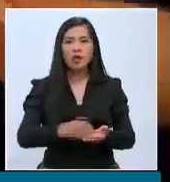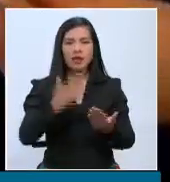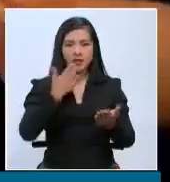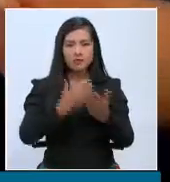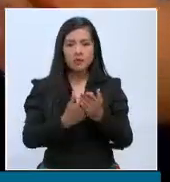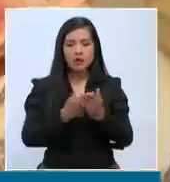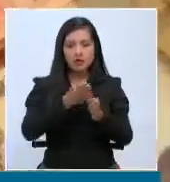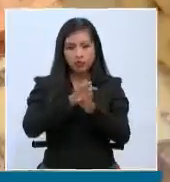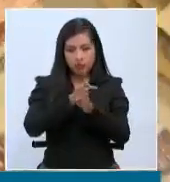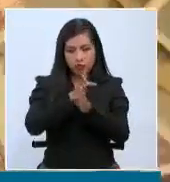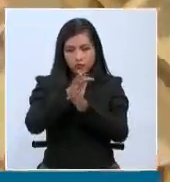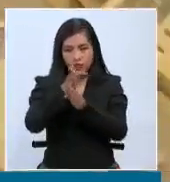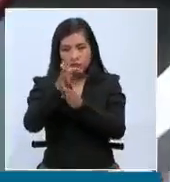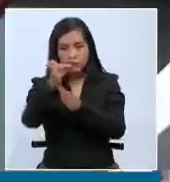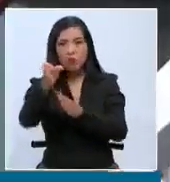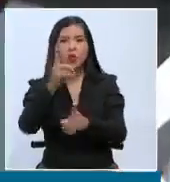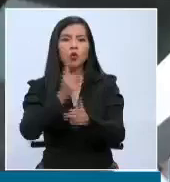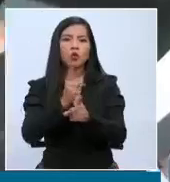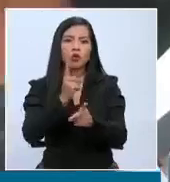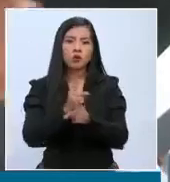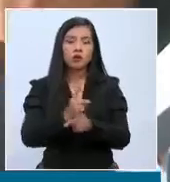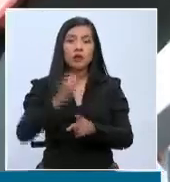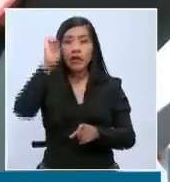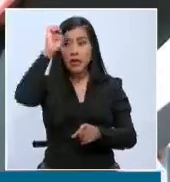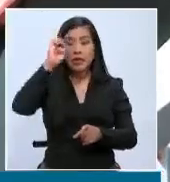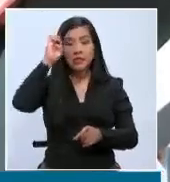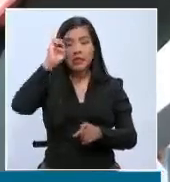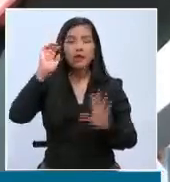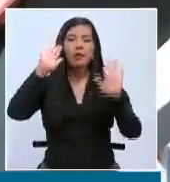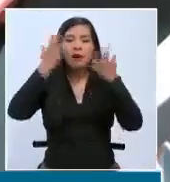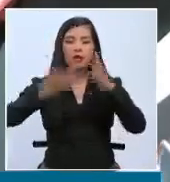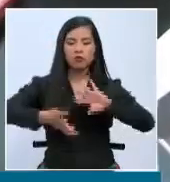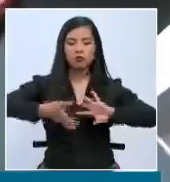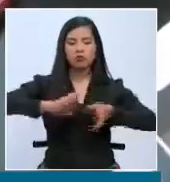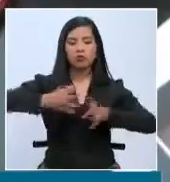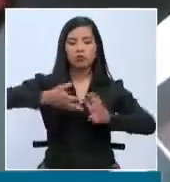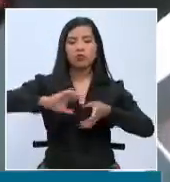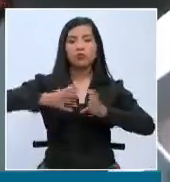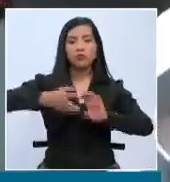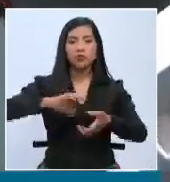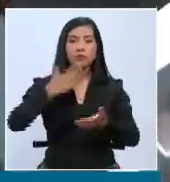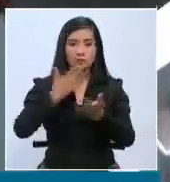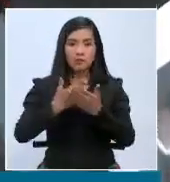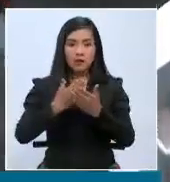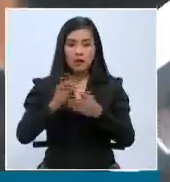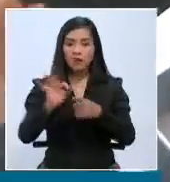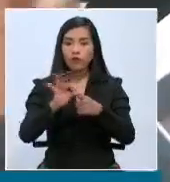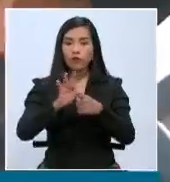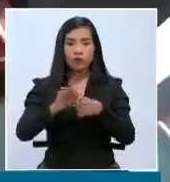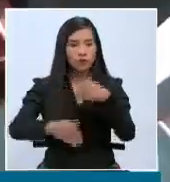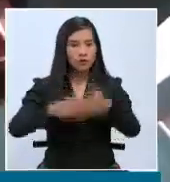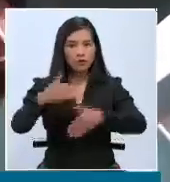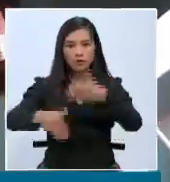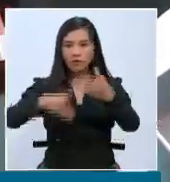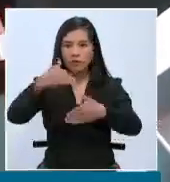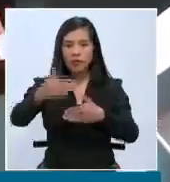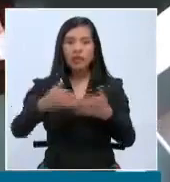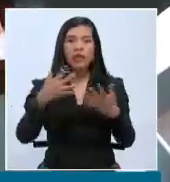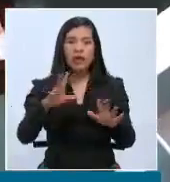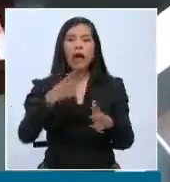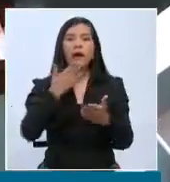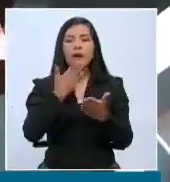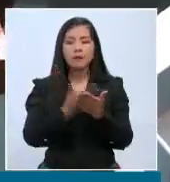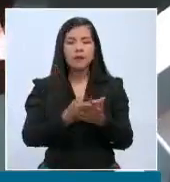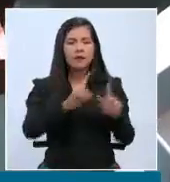carril correspondiente y el Estado como la gran locomotora económica, y que ha conseguido además que todos